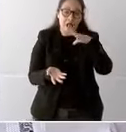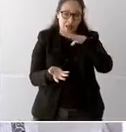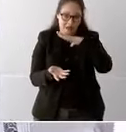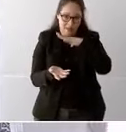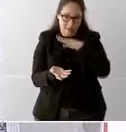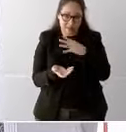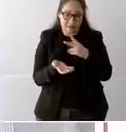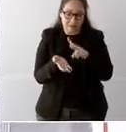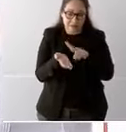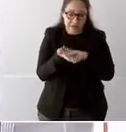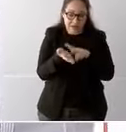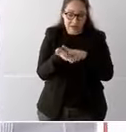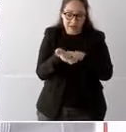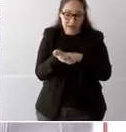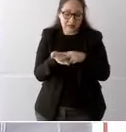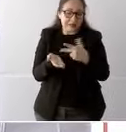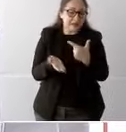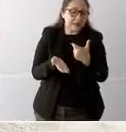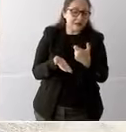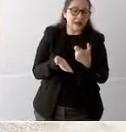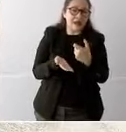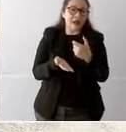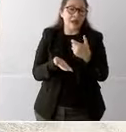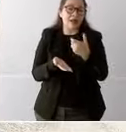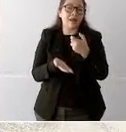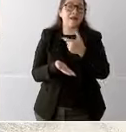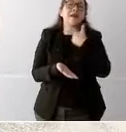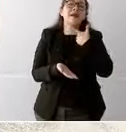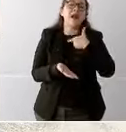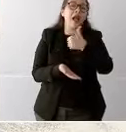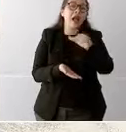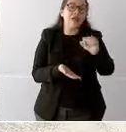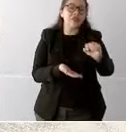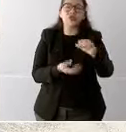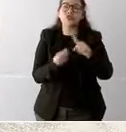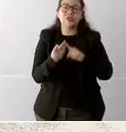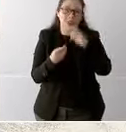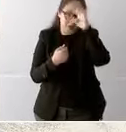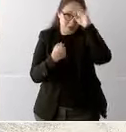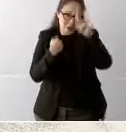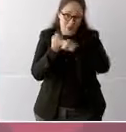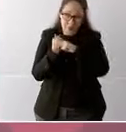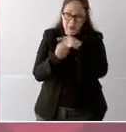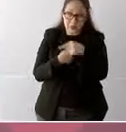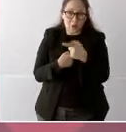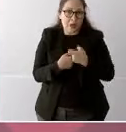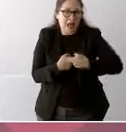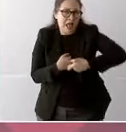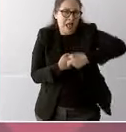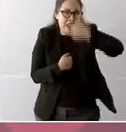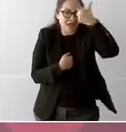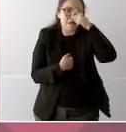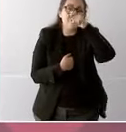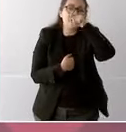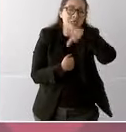se va a los cielos, se va a las nubes, y lo mismo en